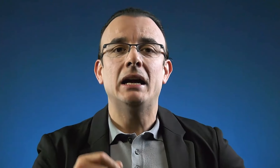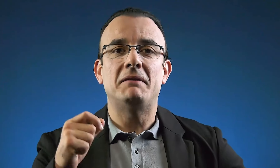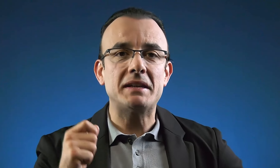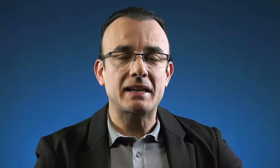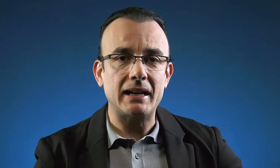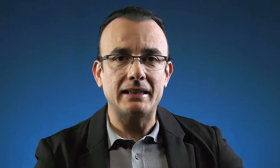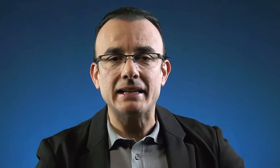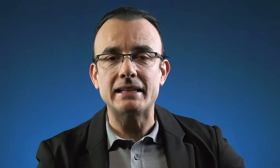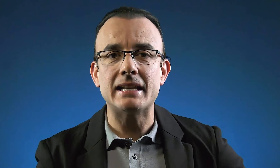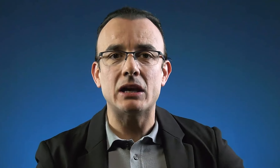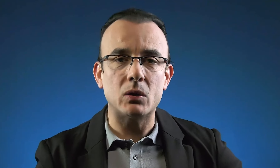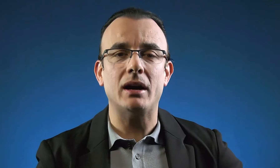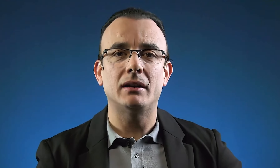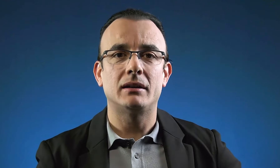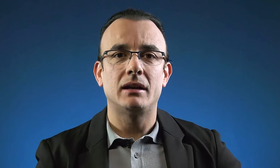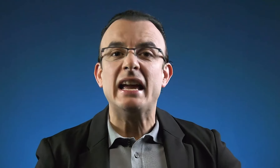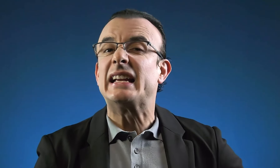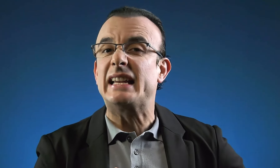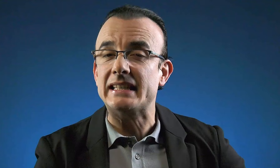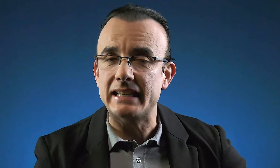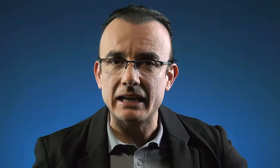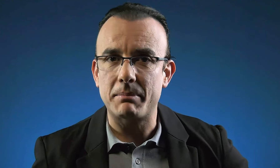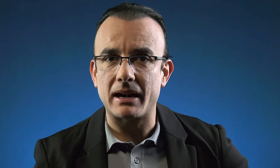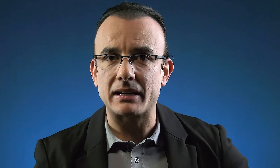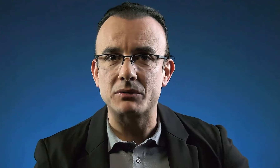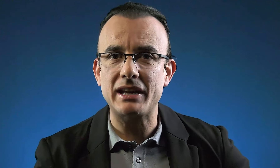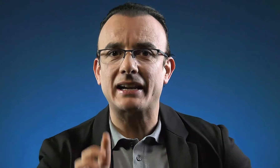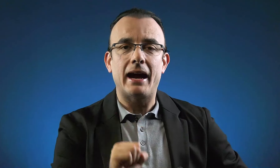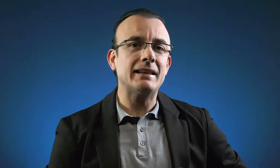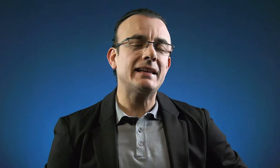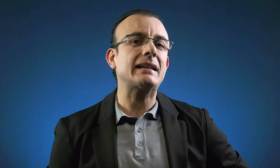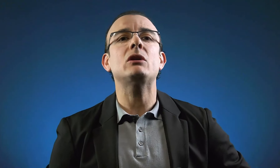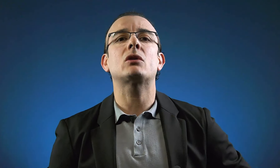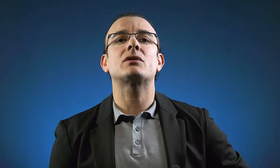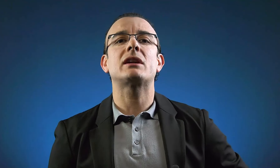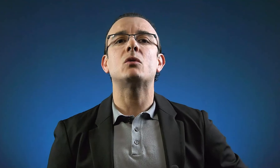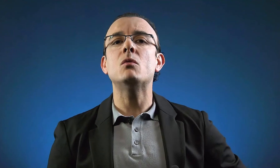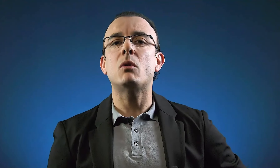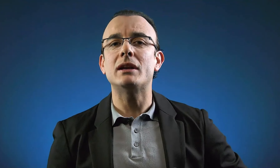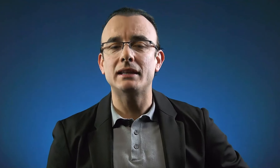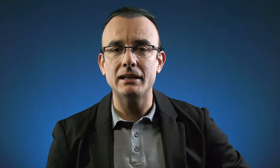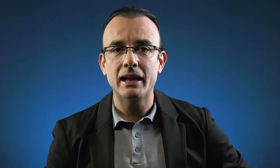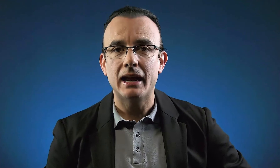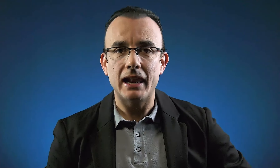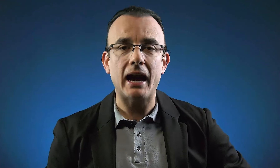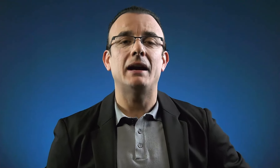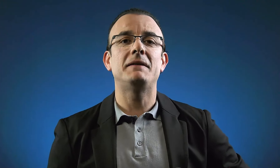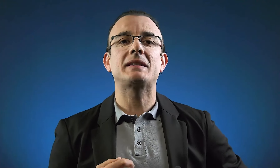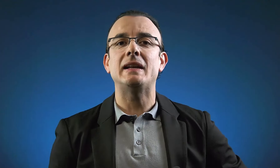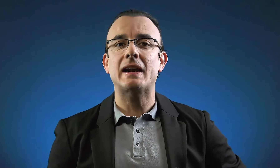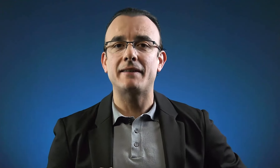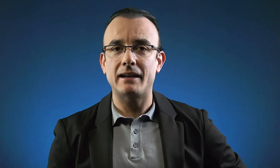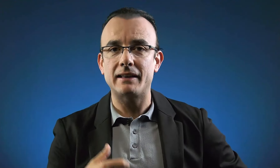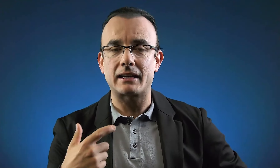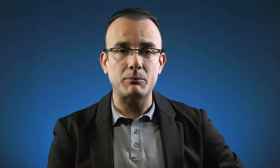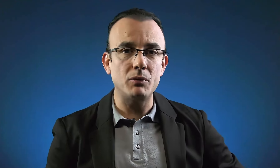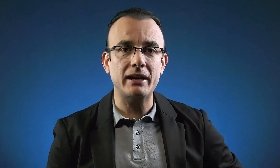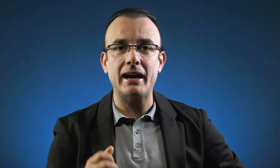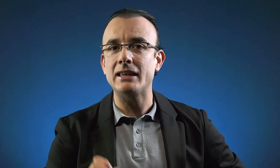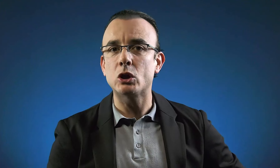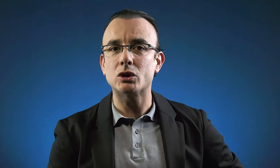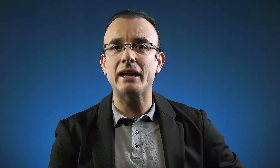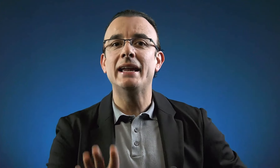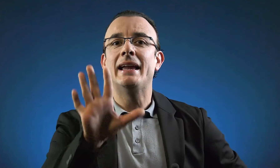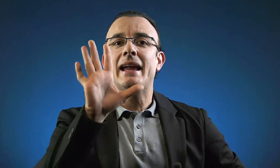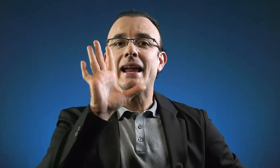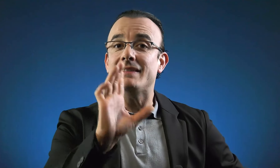la fiscal de Sinaloa? ¿Quién sigue para renunciar? Antier dio a conocer un boletín la Fiscalía General de la República,